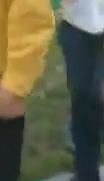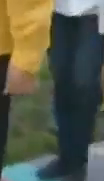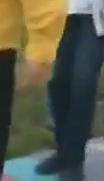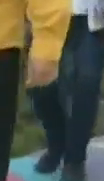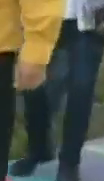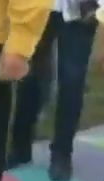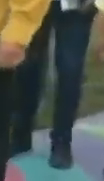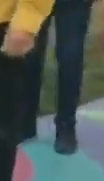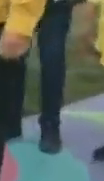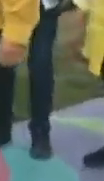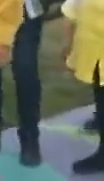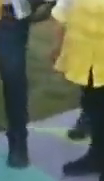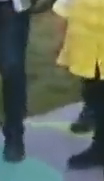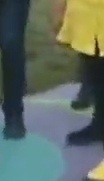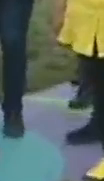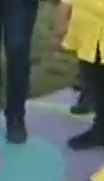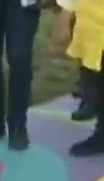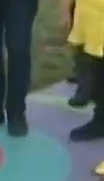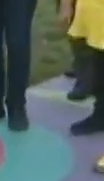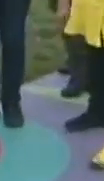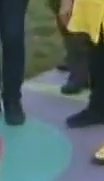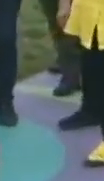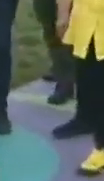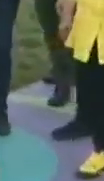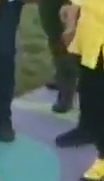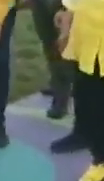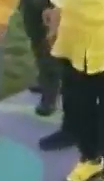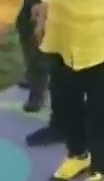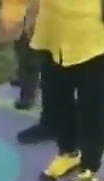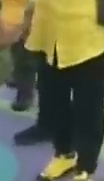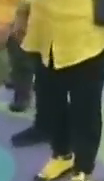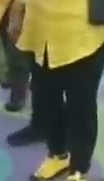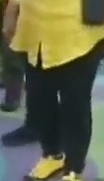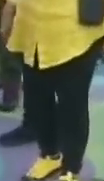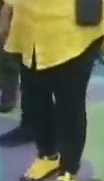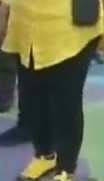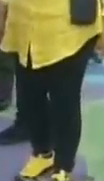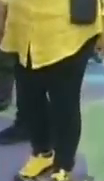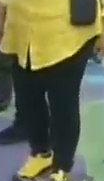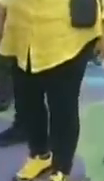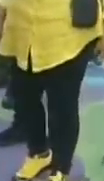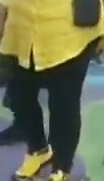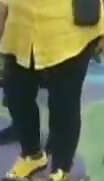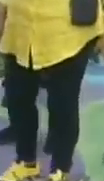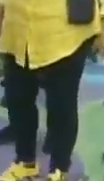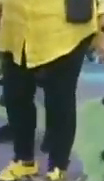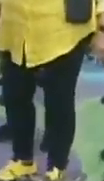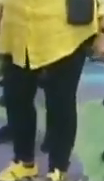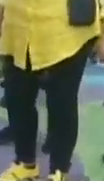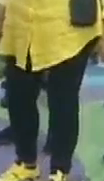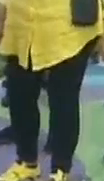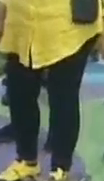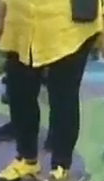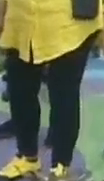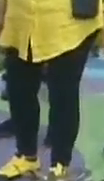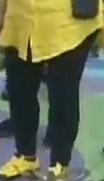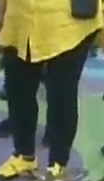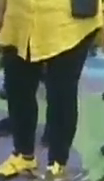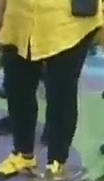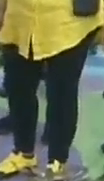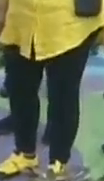Del estado Miranda, donde podemos apreciar a esta hora la presencia del presidente de la República Bolivariana de Venezuela, Nicolás